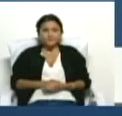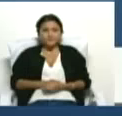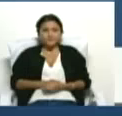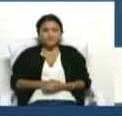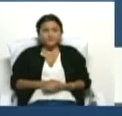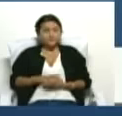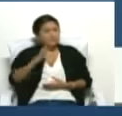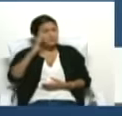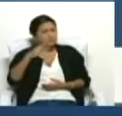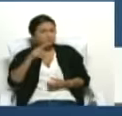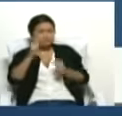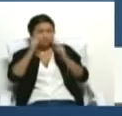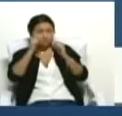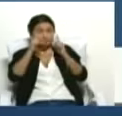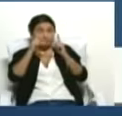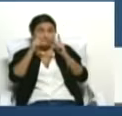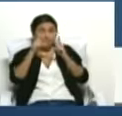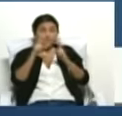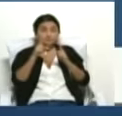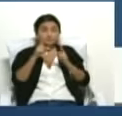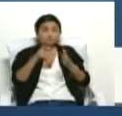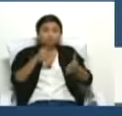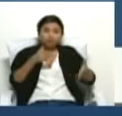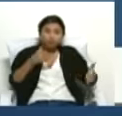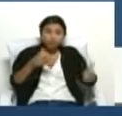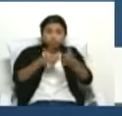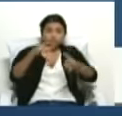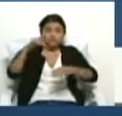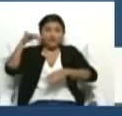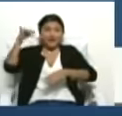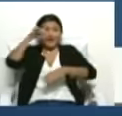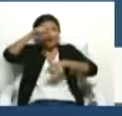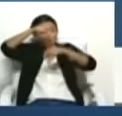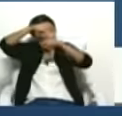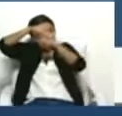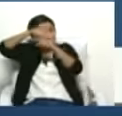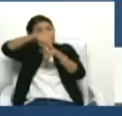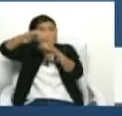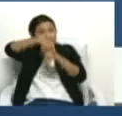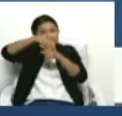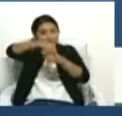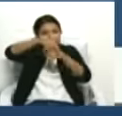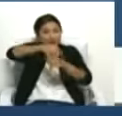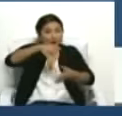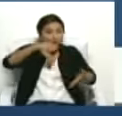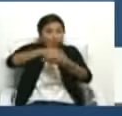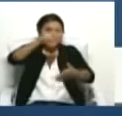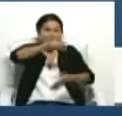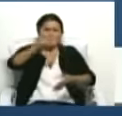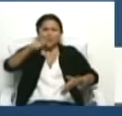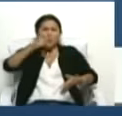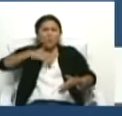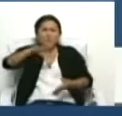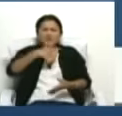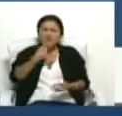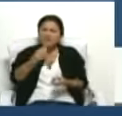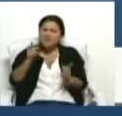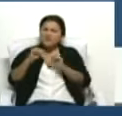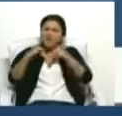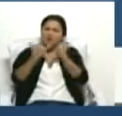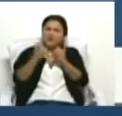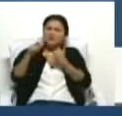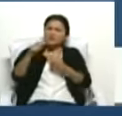Dios mío, esto es impresionante. Un ataque aéreo contra civiles. ¿Qué dicen las agencias de